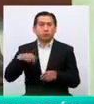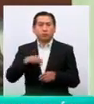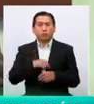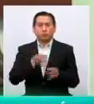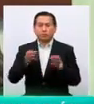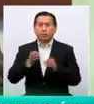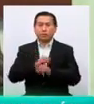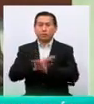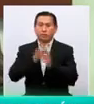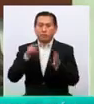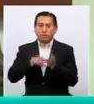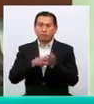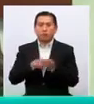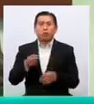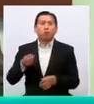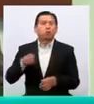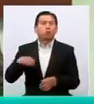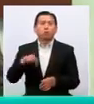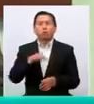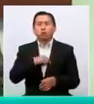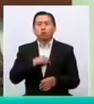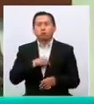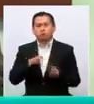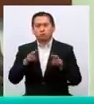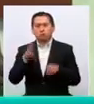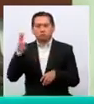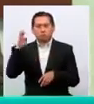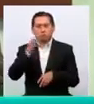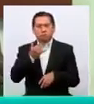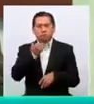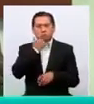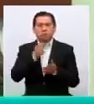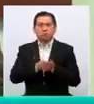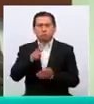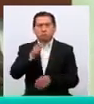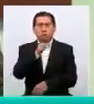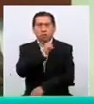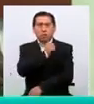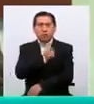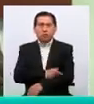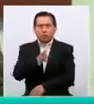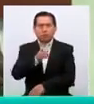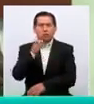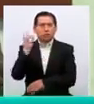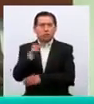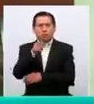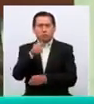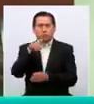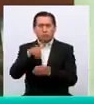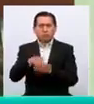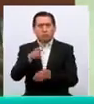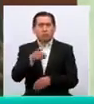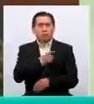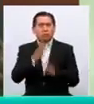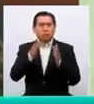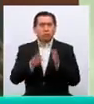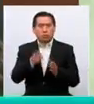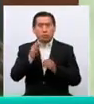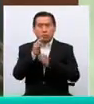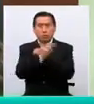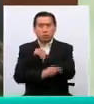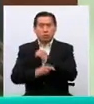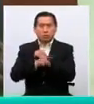las aclaraciones y nos hemos quedado realmente extrañados que una autoridad nacional electa, diputado